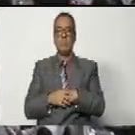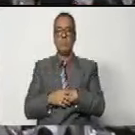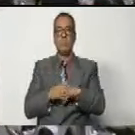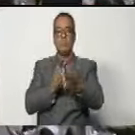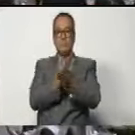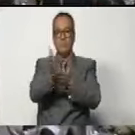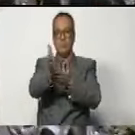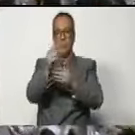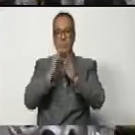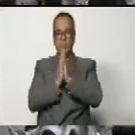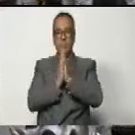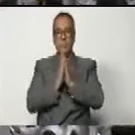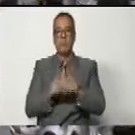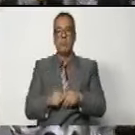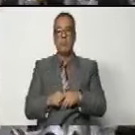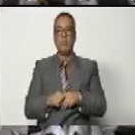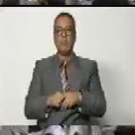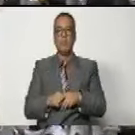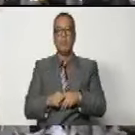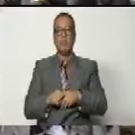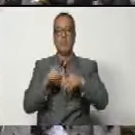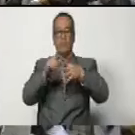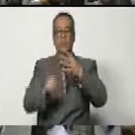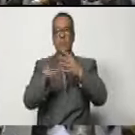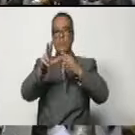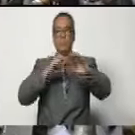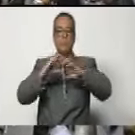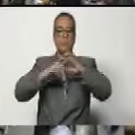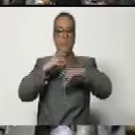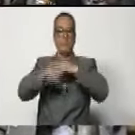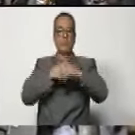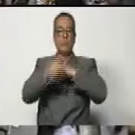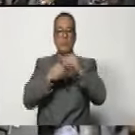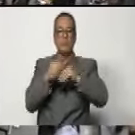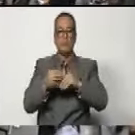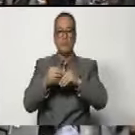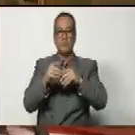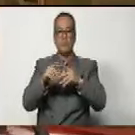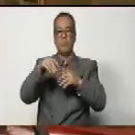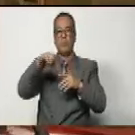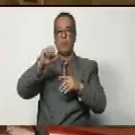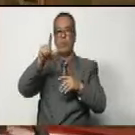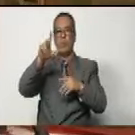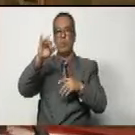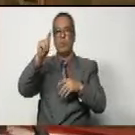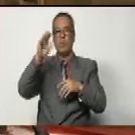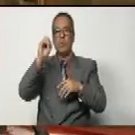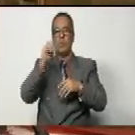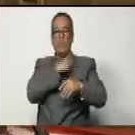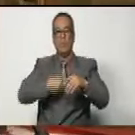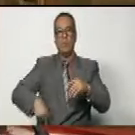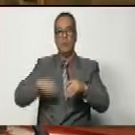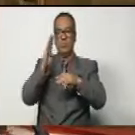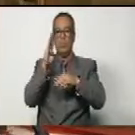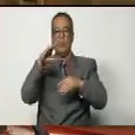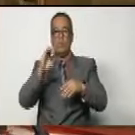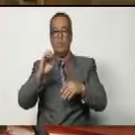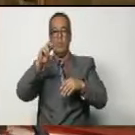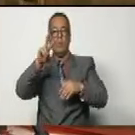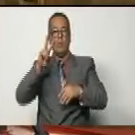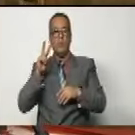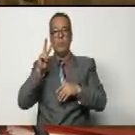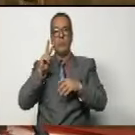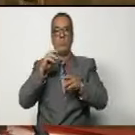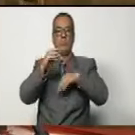Continúe, su secretario. Procedo, presidente. Tercero, comunicación suscrita por el ciudadano Calixto Ortega Campos, presidente del Banco Central de